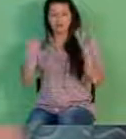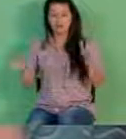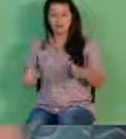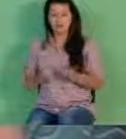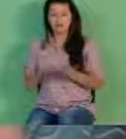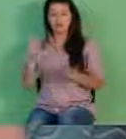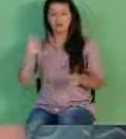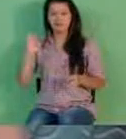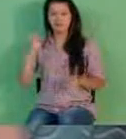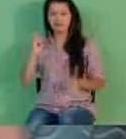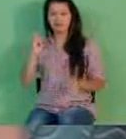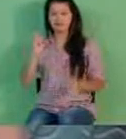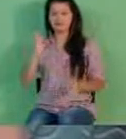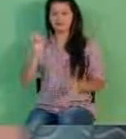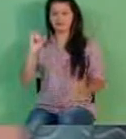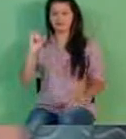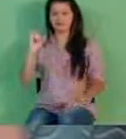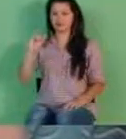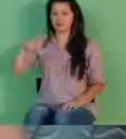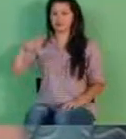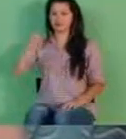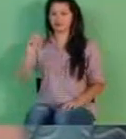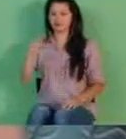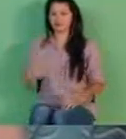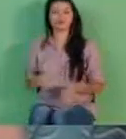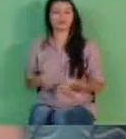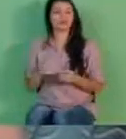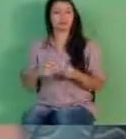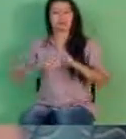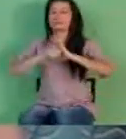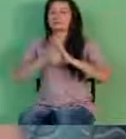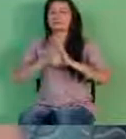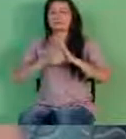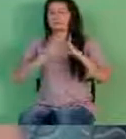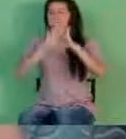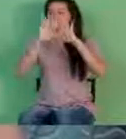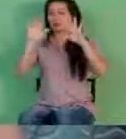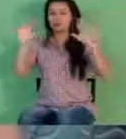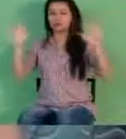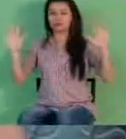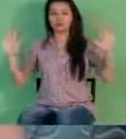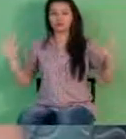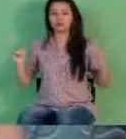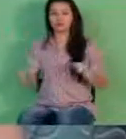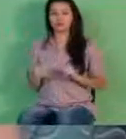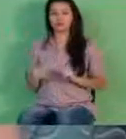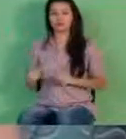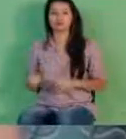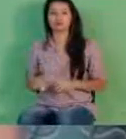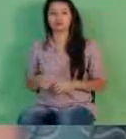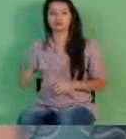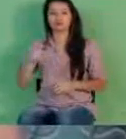en remodelación porque ya vamos en remodelación en la parte de hospitalización O sea que se va a poder prestar un mejor servicio para los pacientes que se encuentran